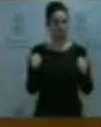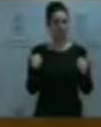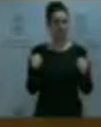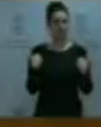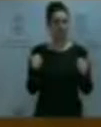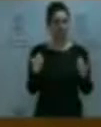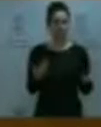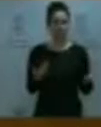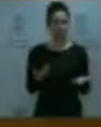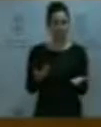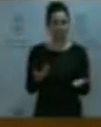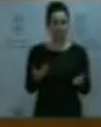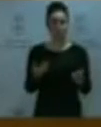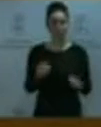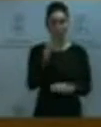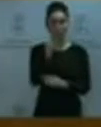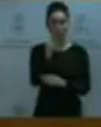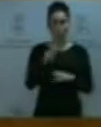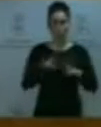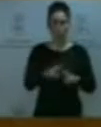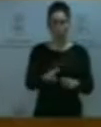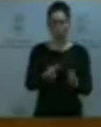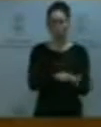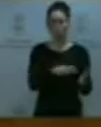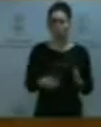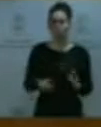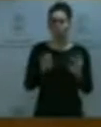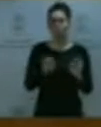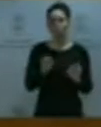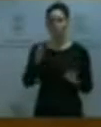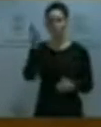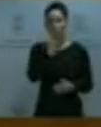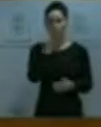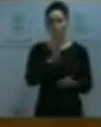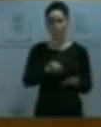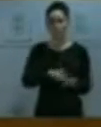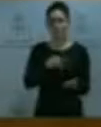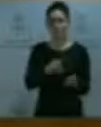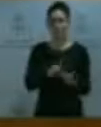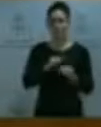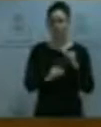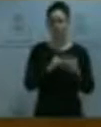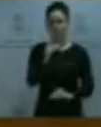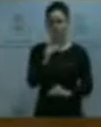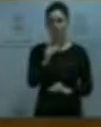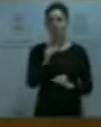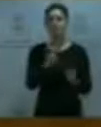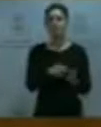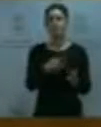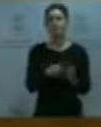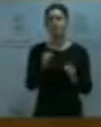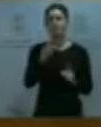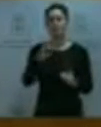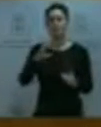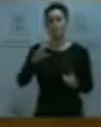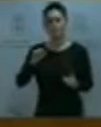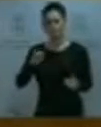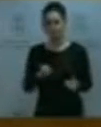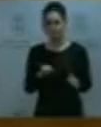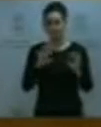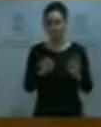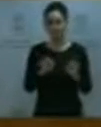Tecnológicas de la Escuela Técnica Superior de Ingeniería, ICAI, de la Universidad Pontificia, y yo le recomiendo